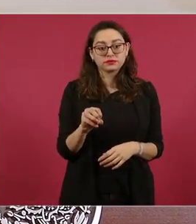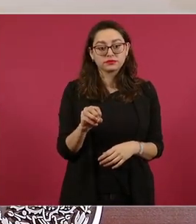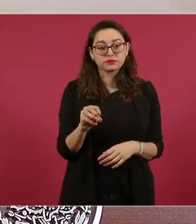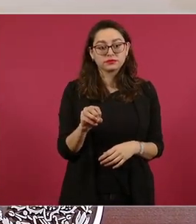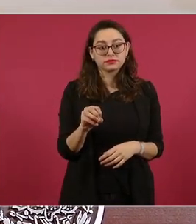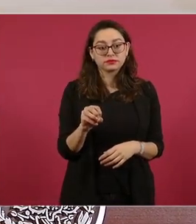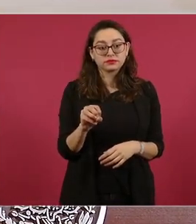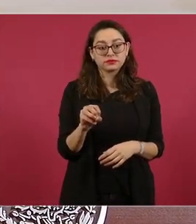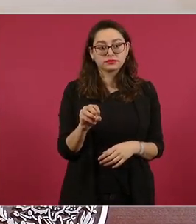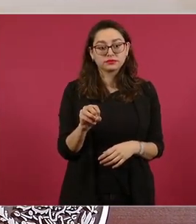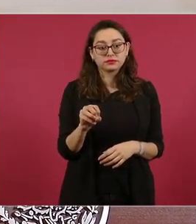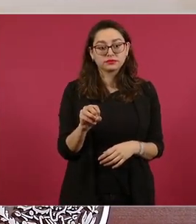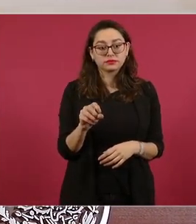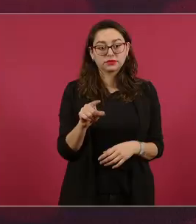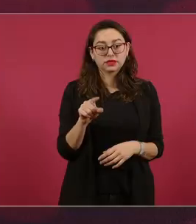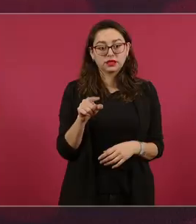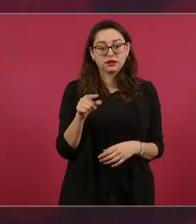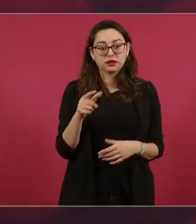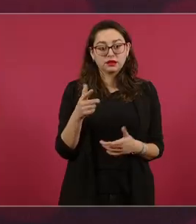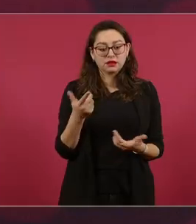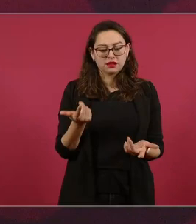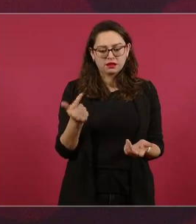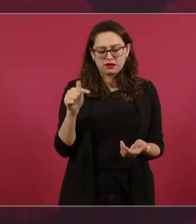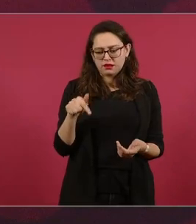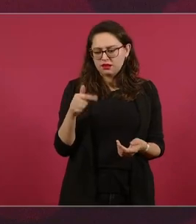centro comercial y ahí